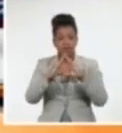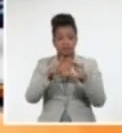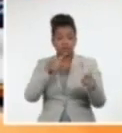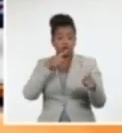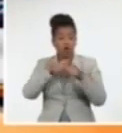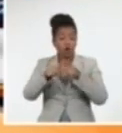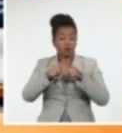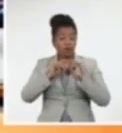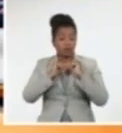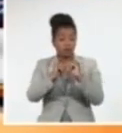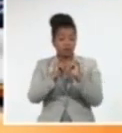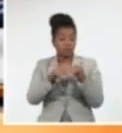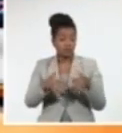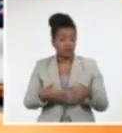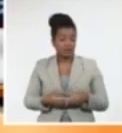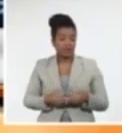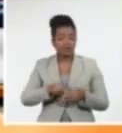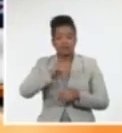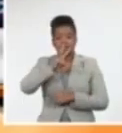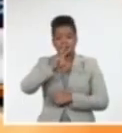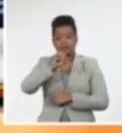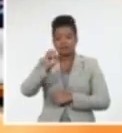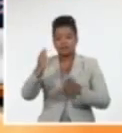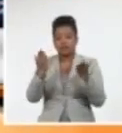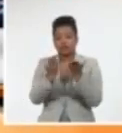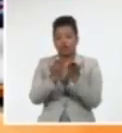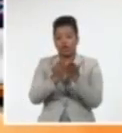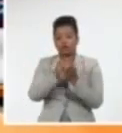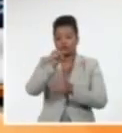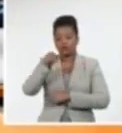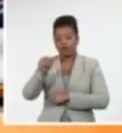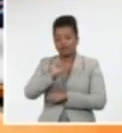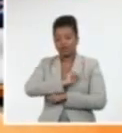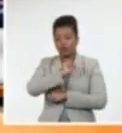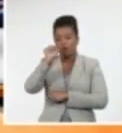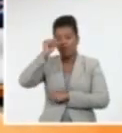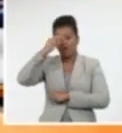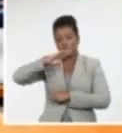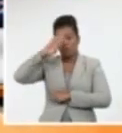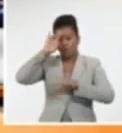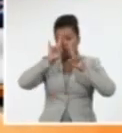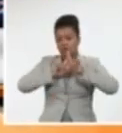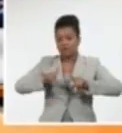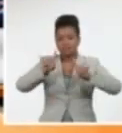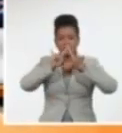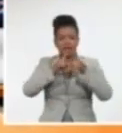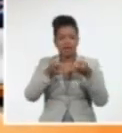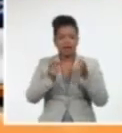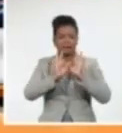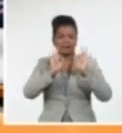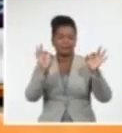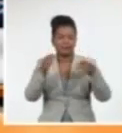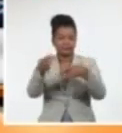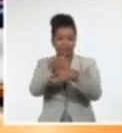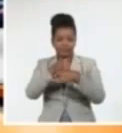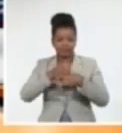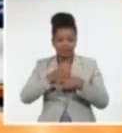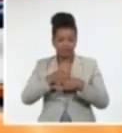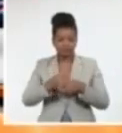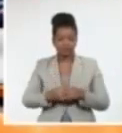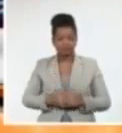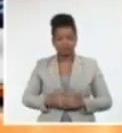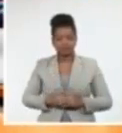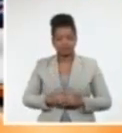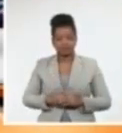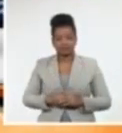cuenta es que más de 300 estudiantes sanvicentinos se han graduado en Cuba en diversas especialidades. En la tarde